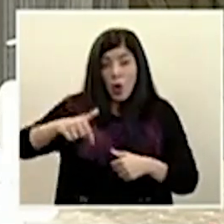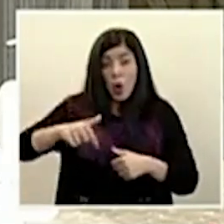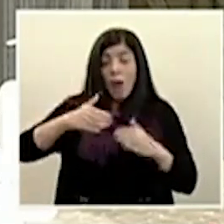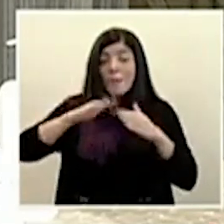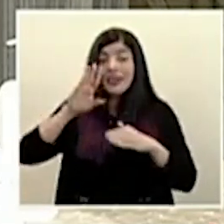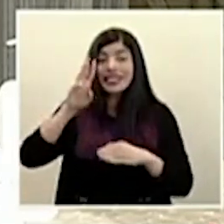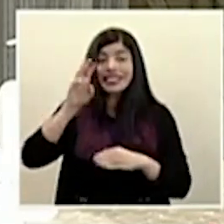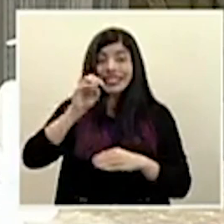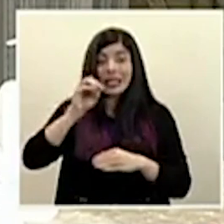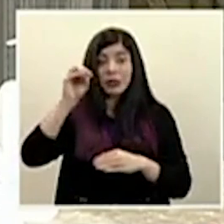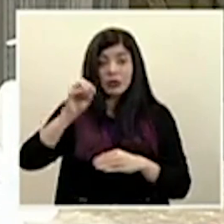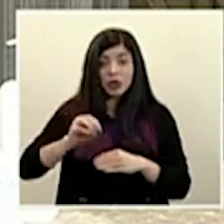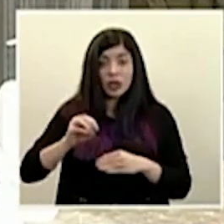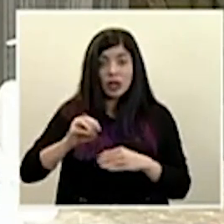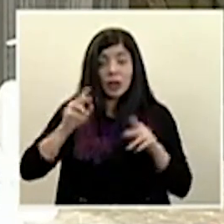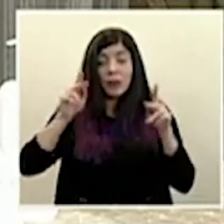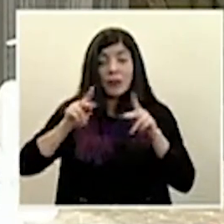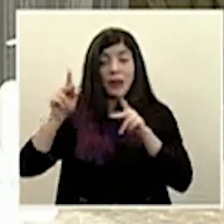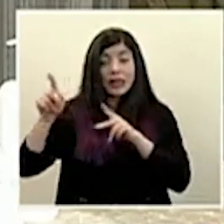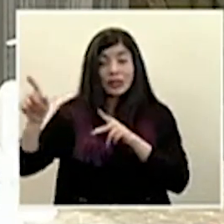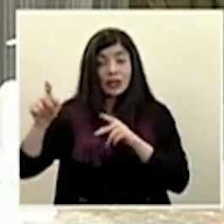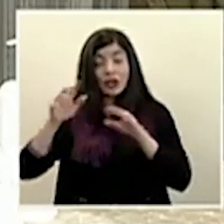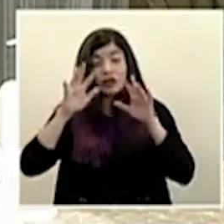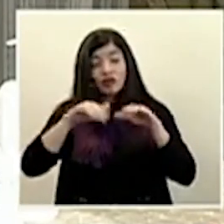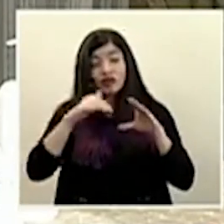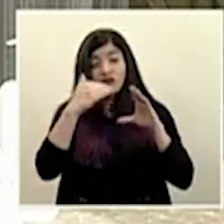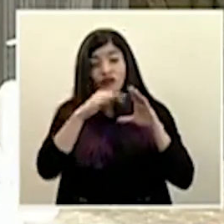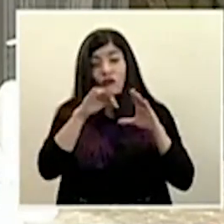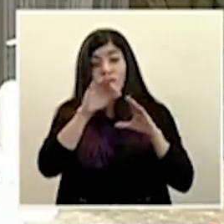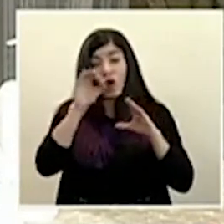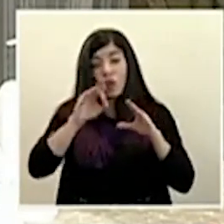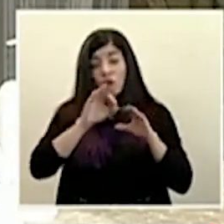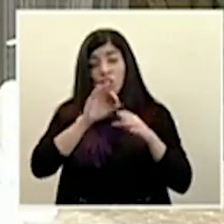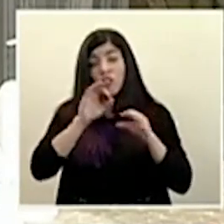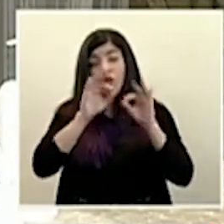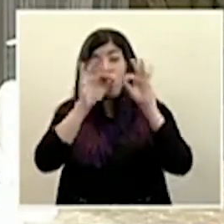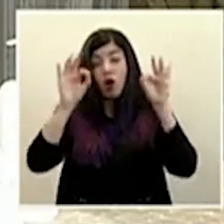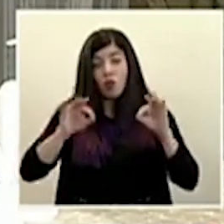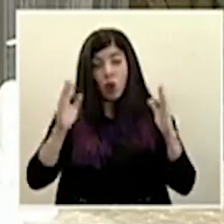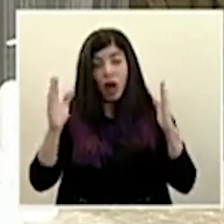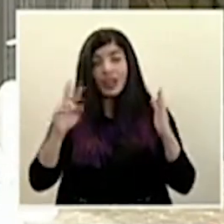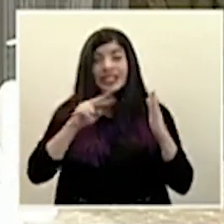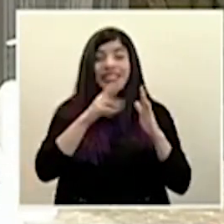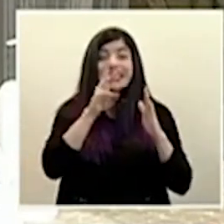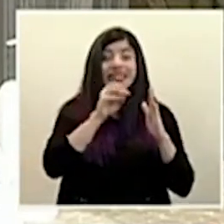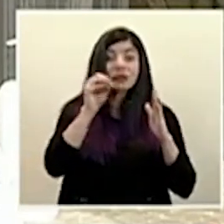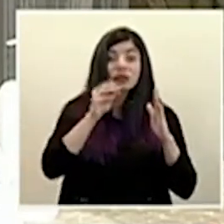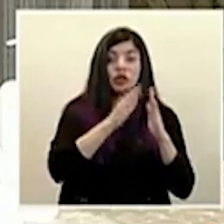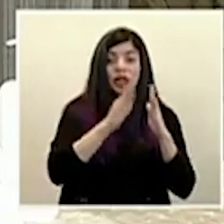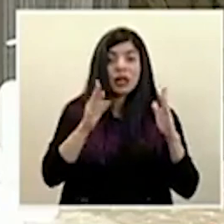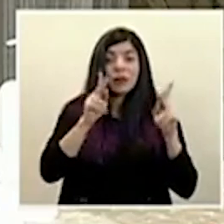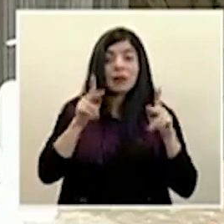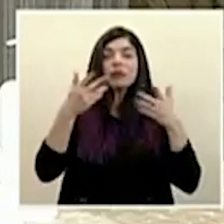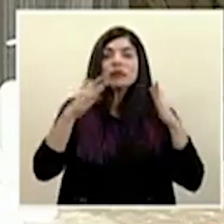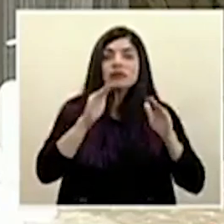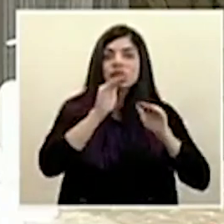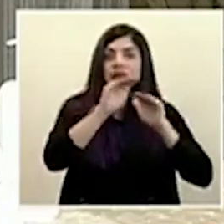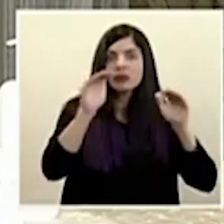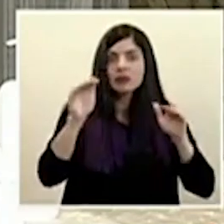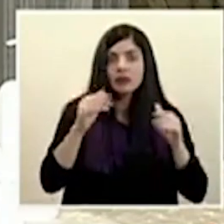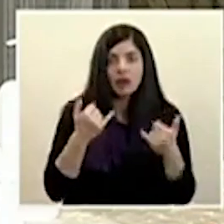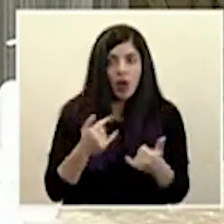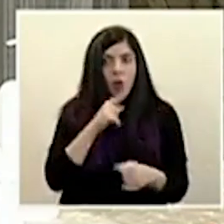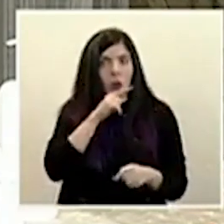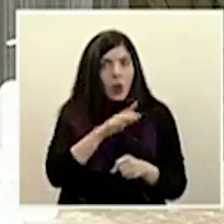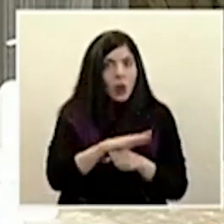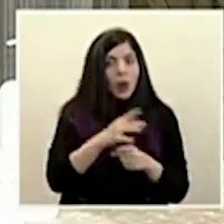de un 60% de las personas que llenaron su formulario han sido notificadas, de tal manera que así como estamos cumpliendo ahora y con la